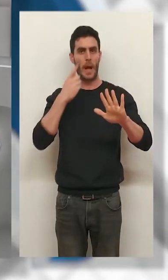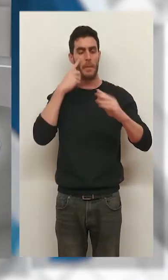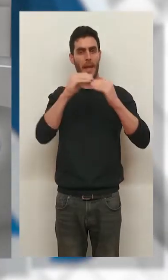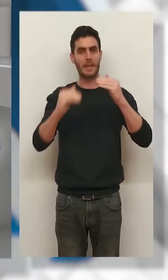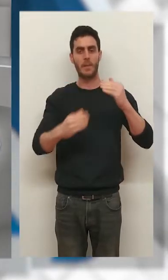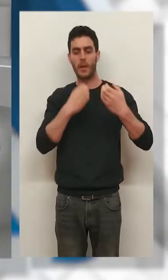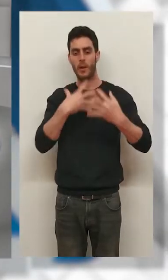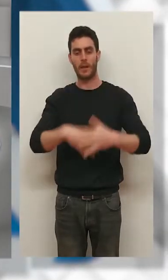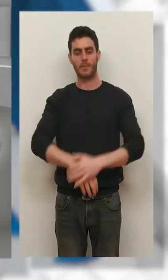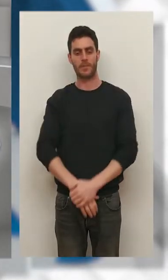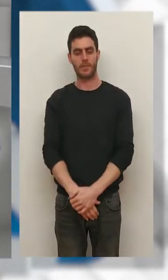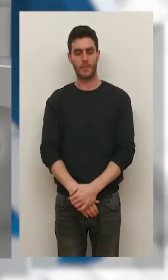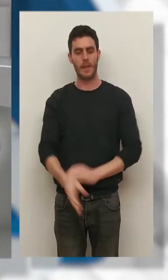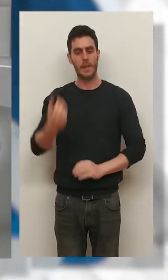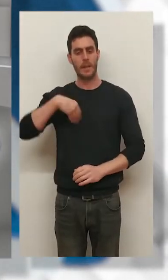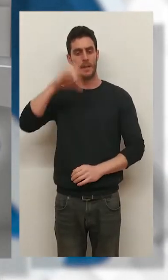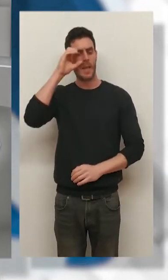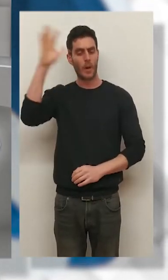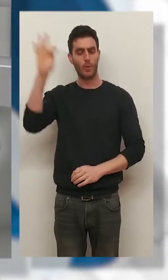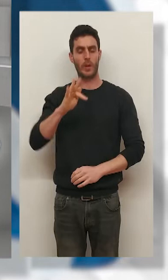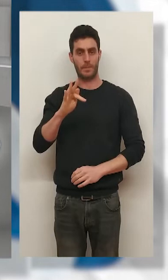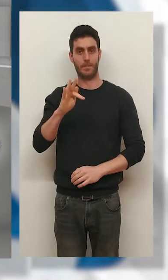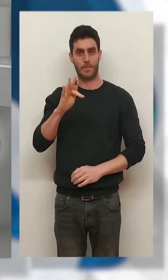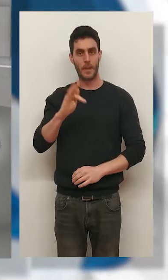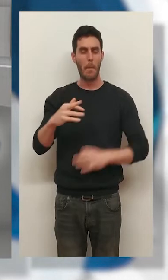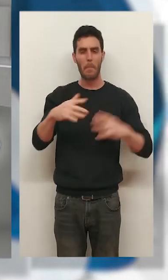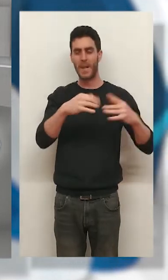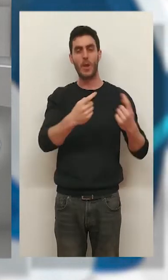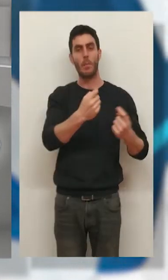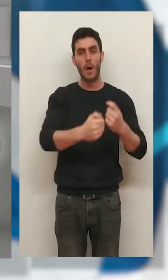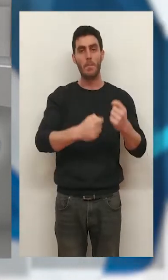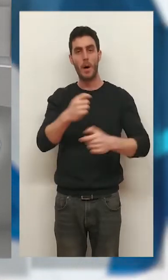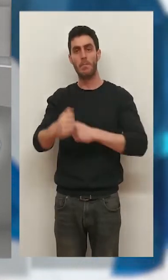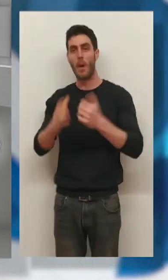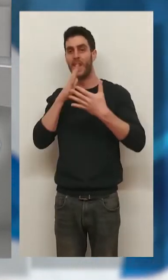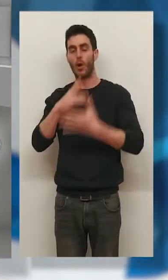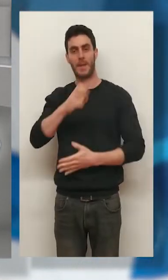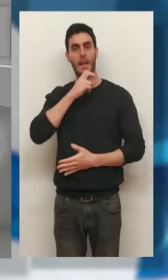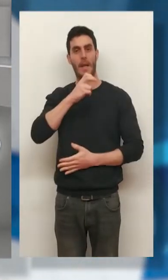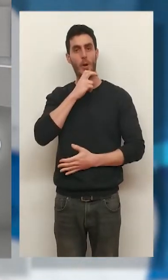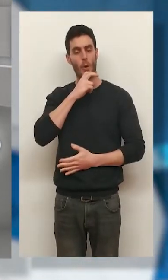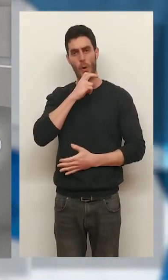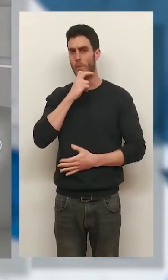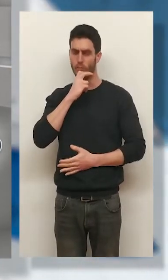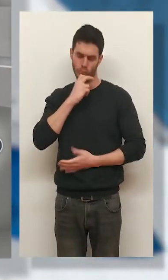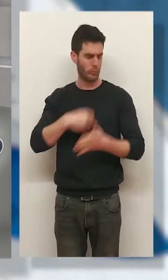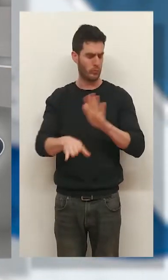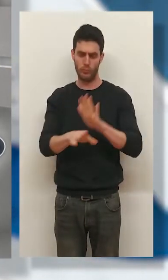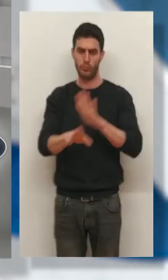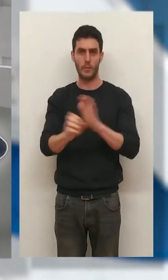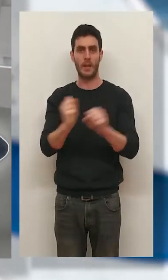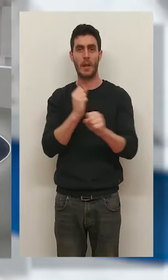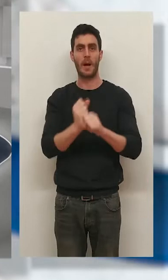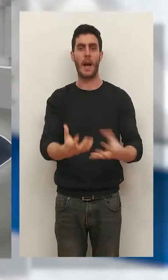Ya han escuchado a Eduardo Docampo, partido a partido. De momento, el Club Deportivo Calahorra no levanta el pie del acelerador. Ganaron y además de manera